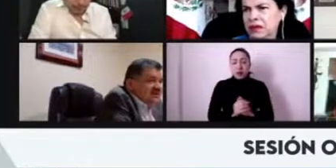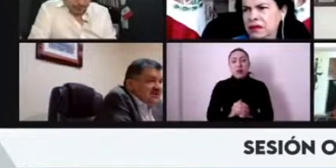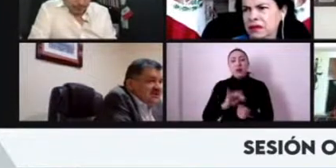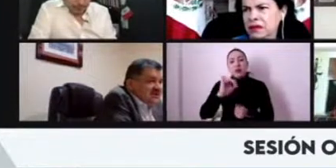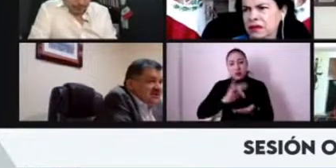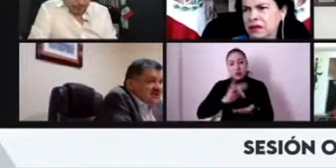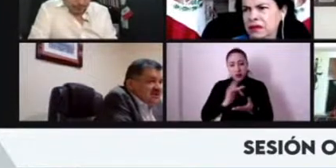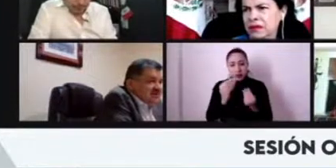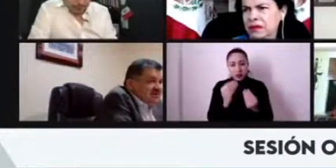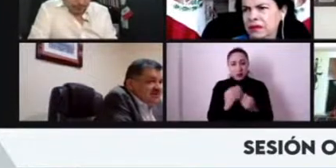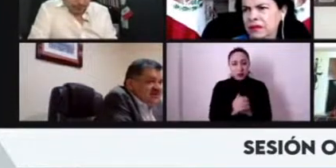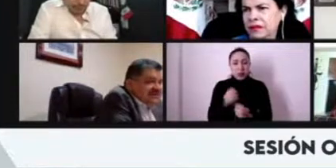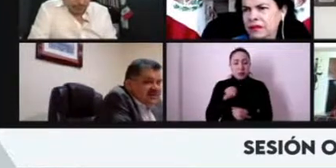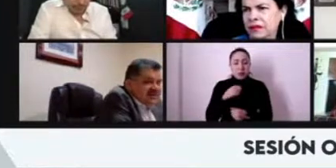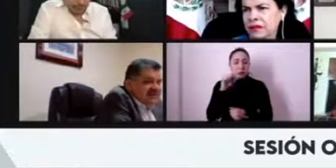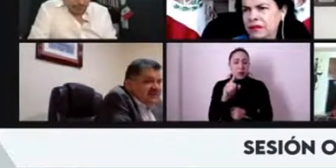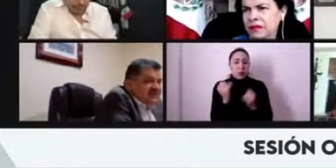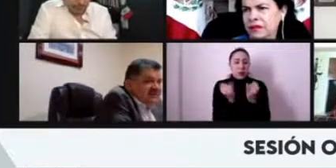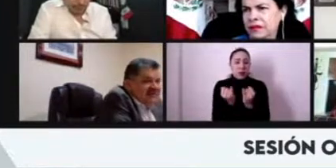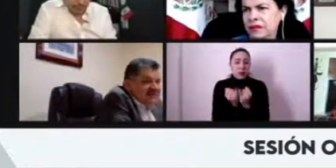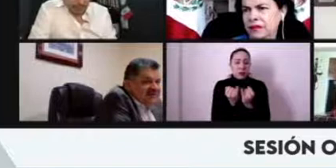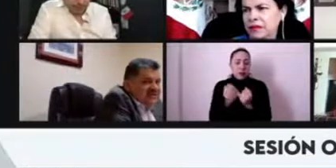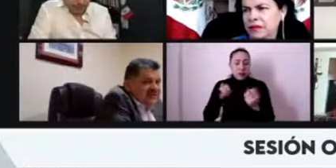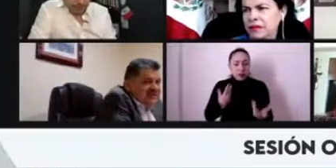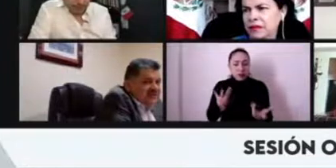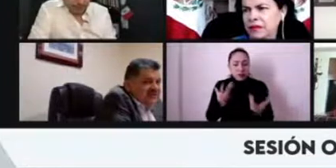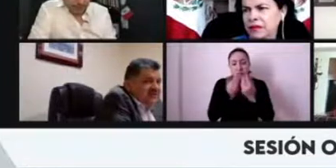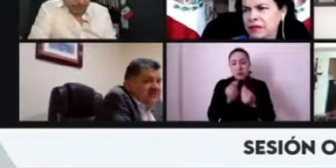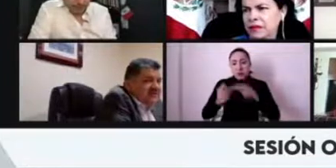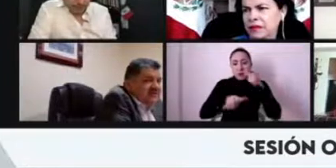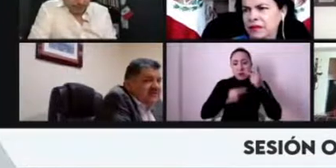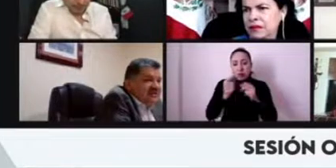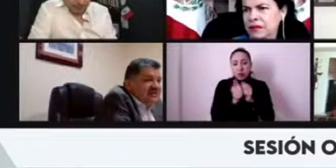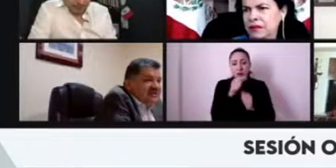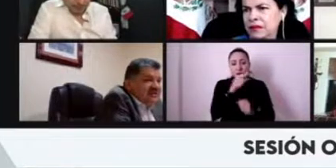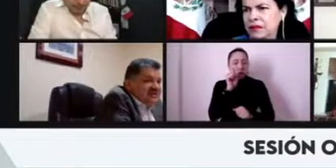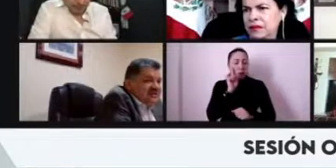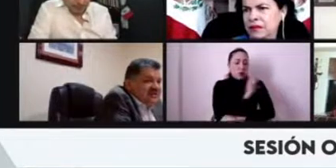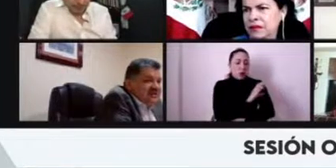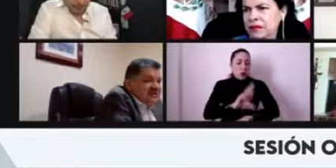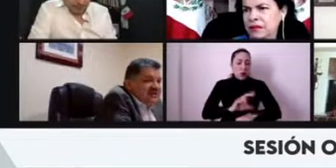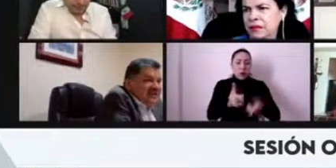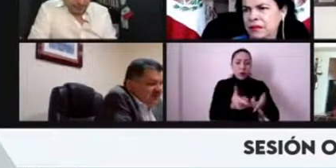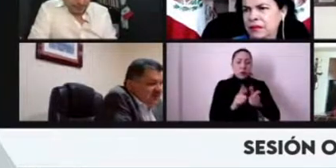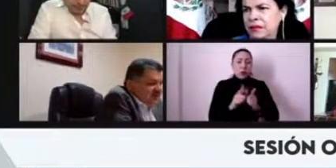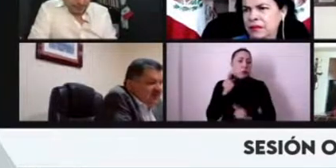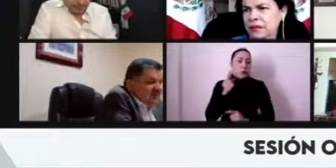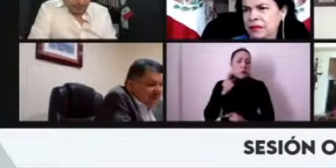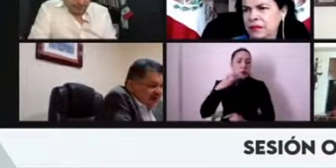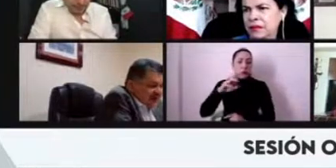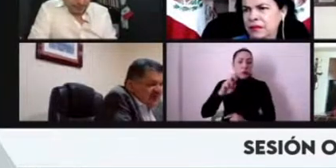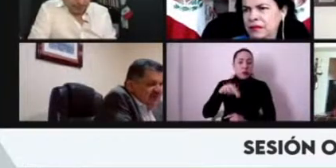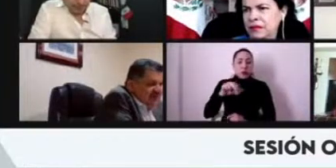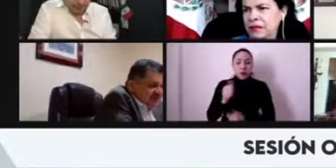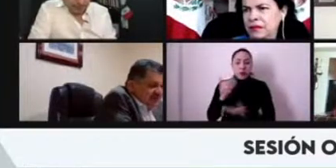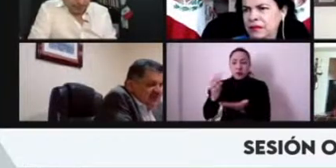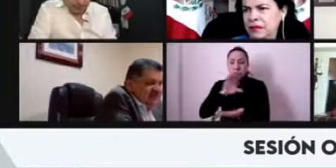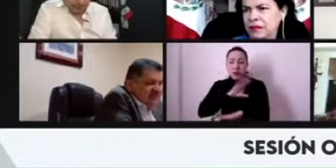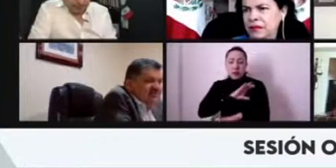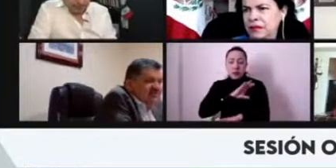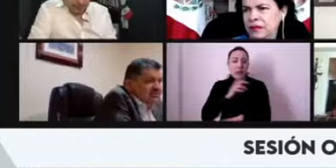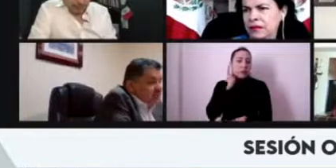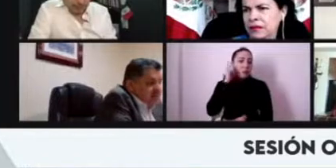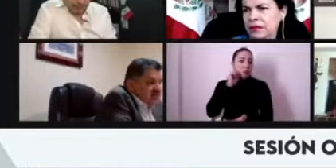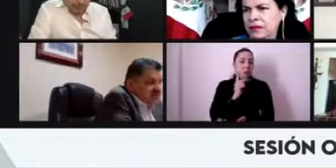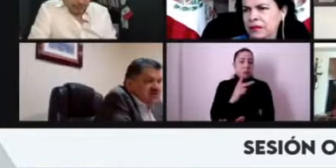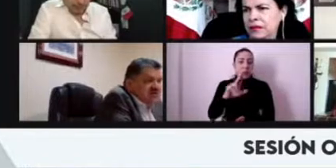a las palabras de la coordinadora de Morena y desearte mucho éxito, querida compañera Paula. Sé que